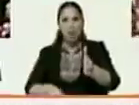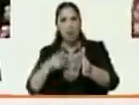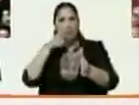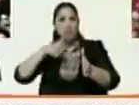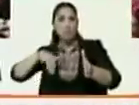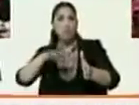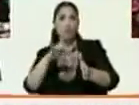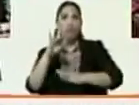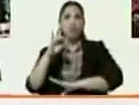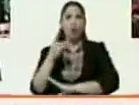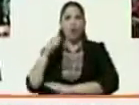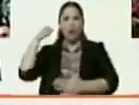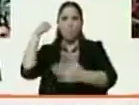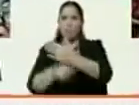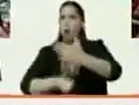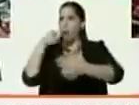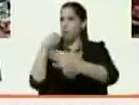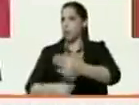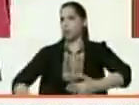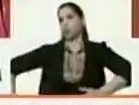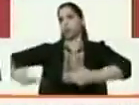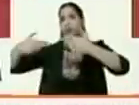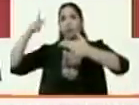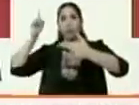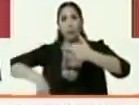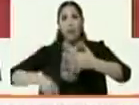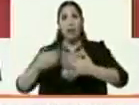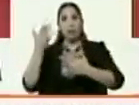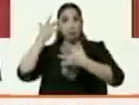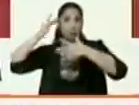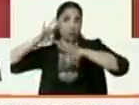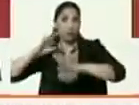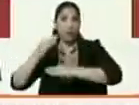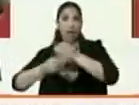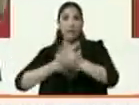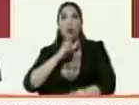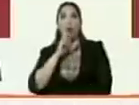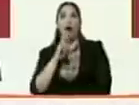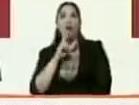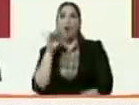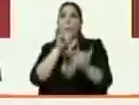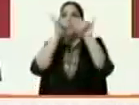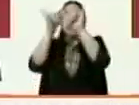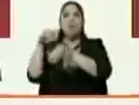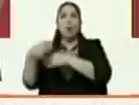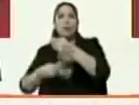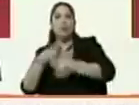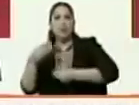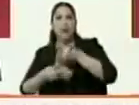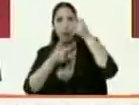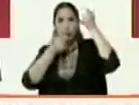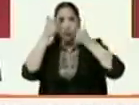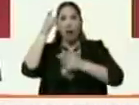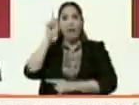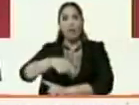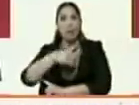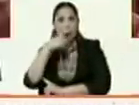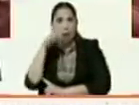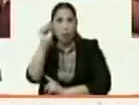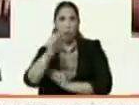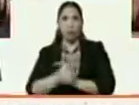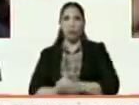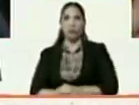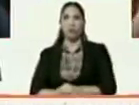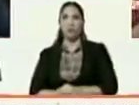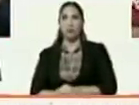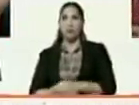Bolivia dando la batalla y están intentando hacer con Evo lo mismo que con el presidente Nicolás Maduro.